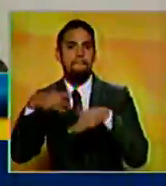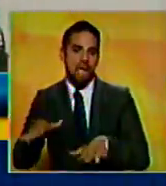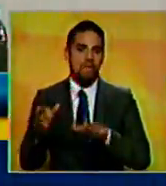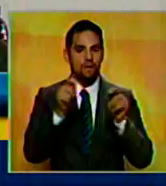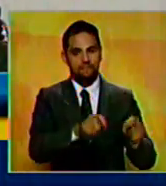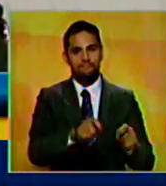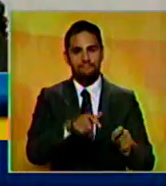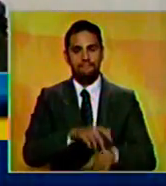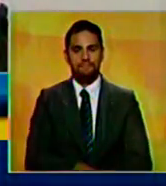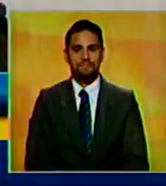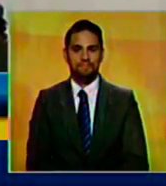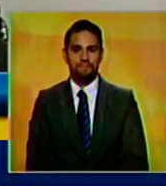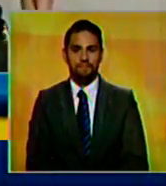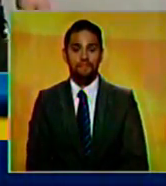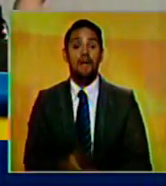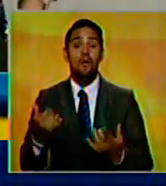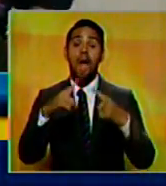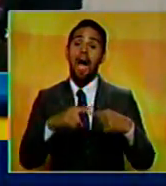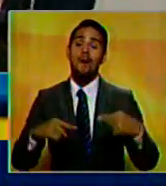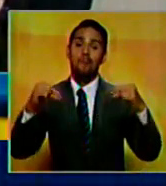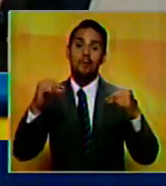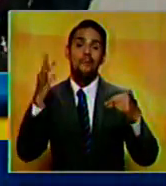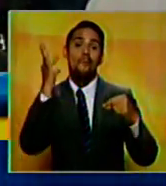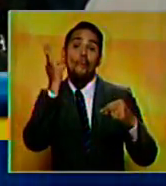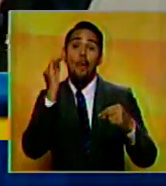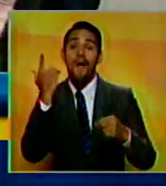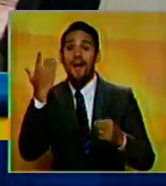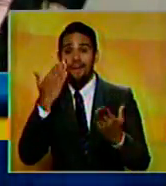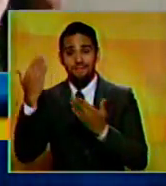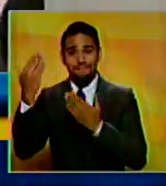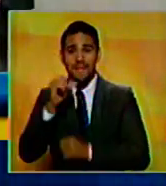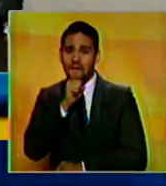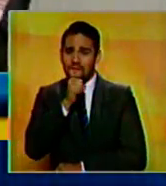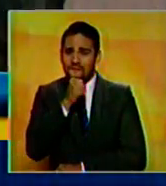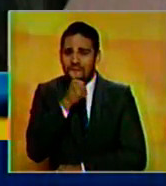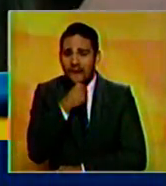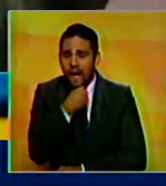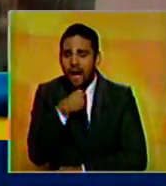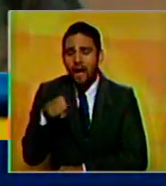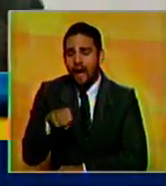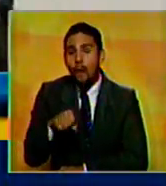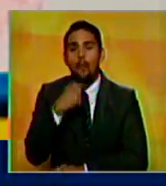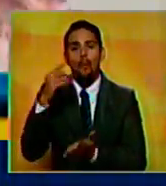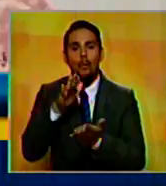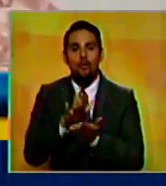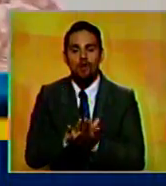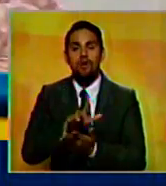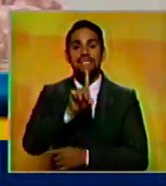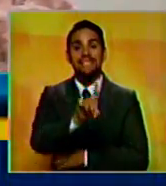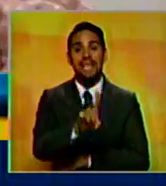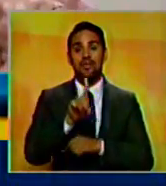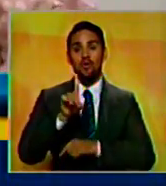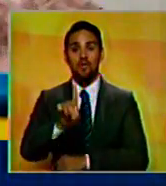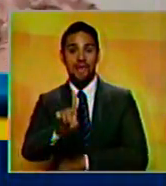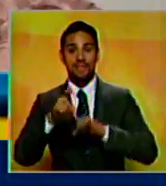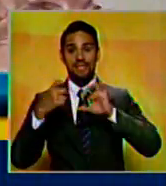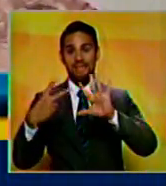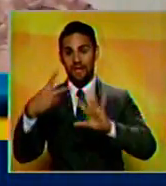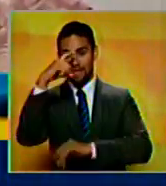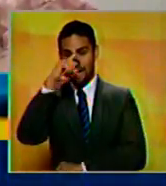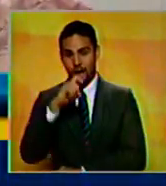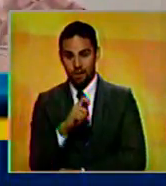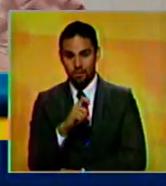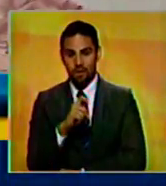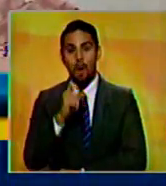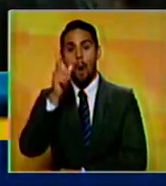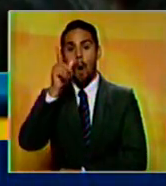1999. Y terminamos en Japón, donde la mujer más anciana del mundo, Misao Kawa, murió a los 117 años. De acuerdo con un